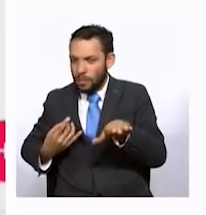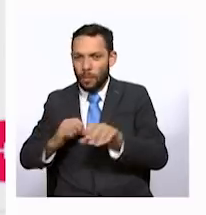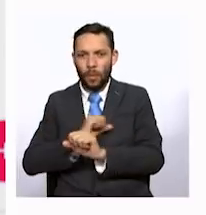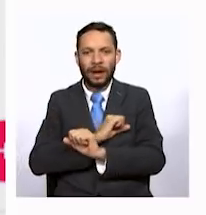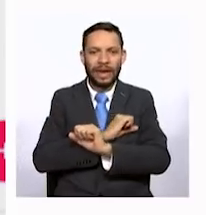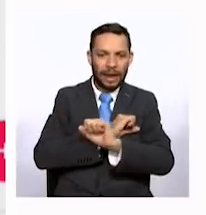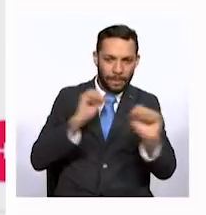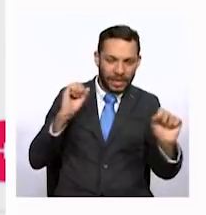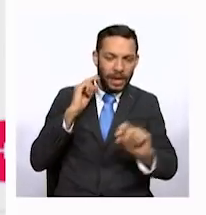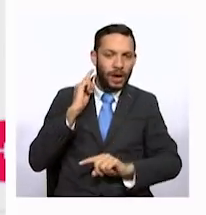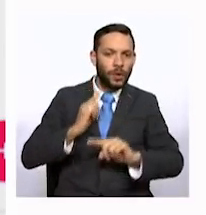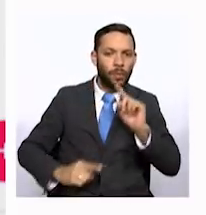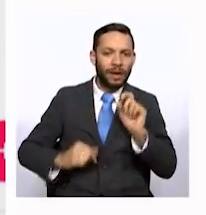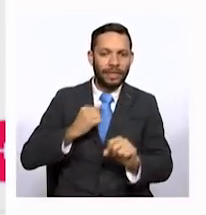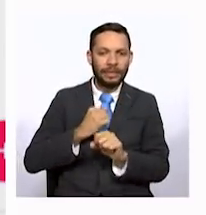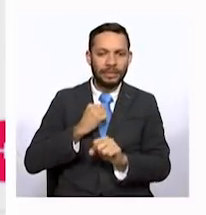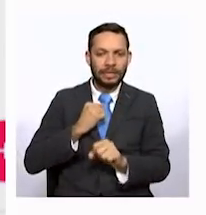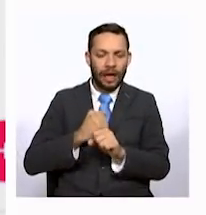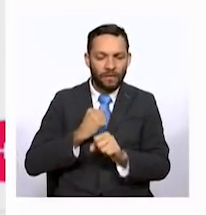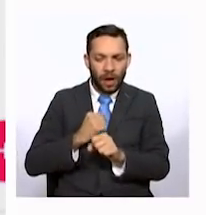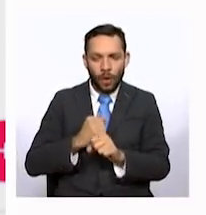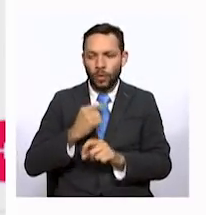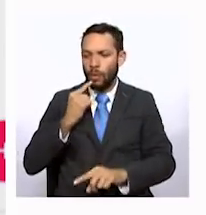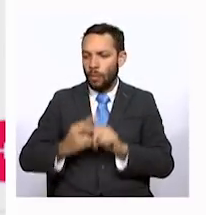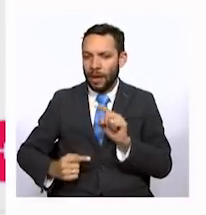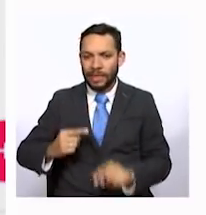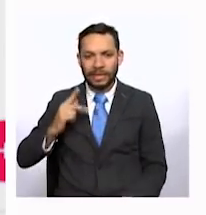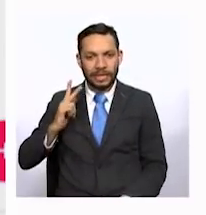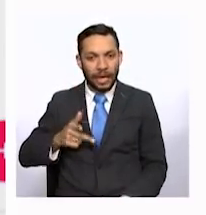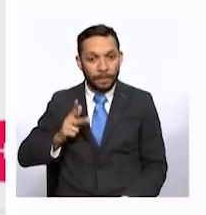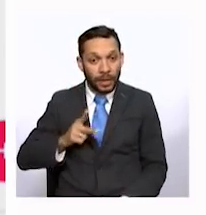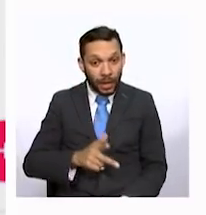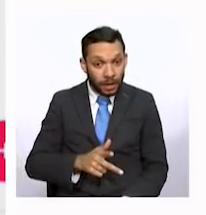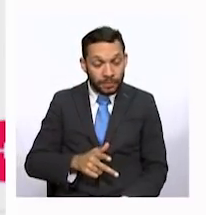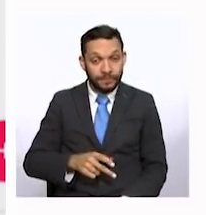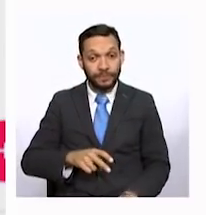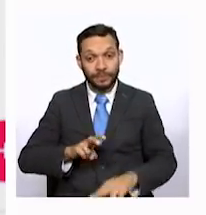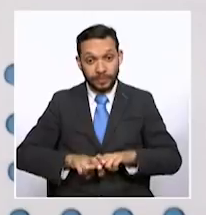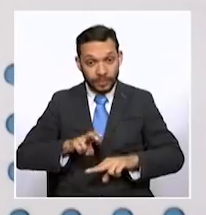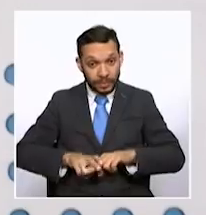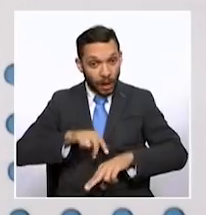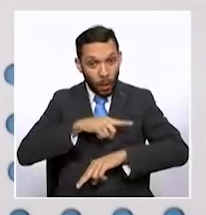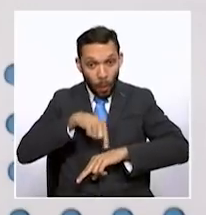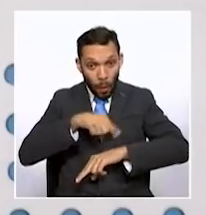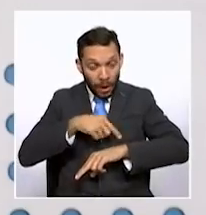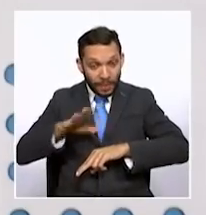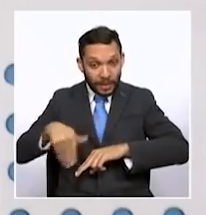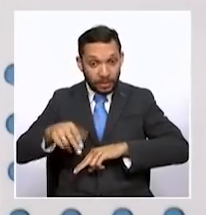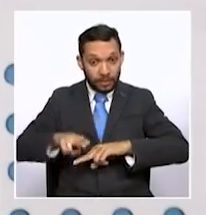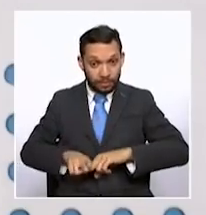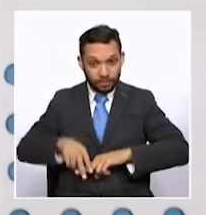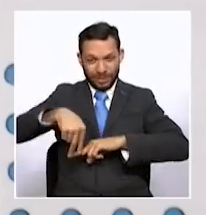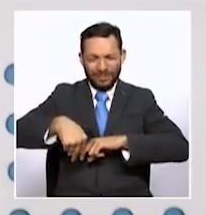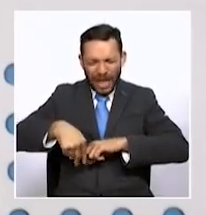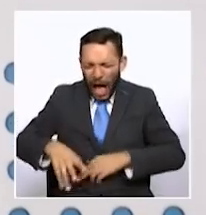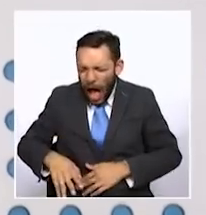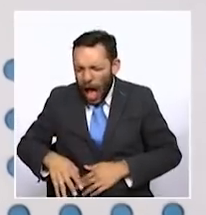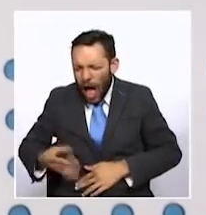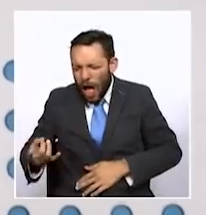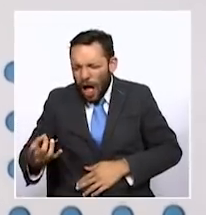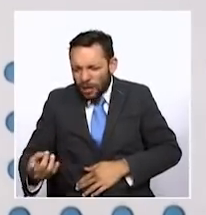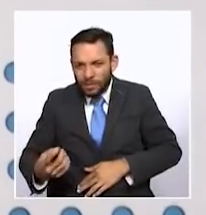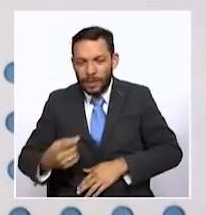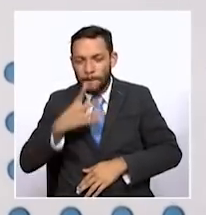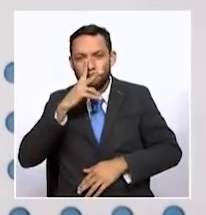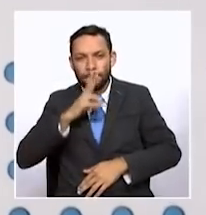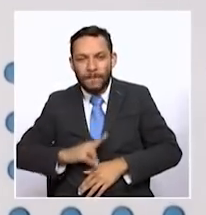mañana, posterior a levantarse en los primeros pasos y después de estar sentado por periodos prolongados. El paciente se va a parar y siente como una puntilla